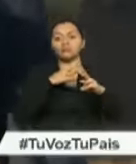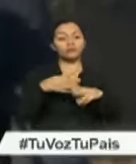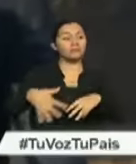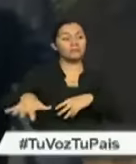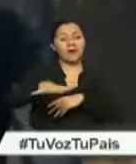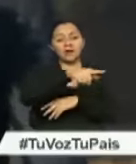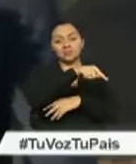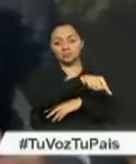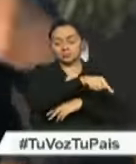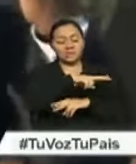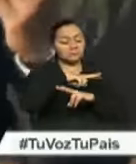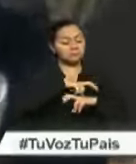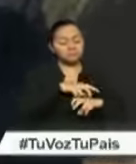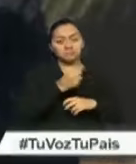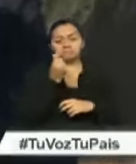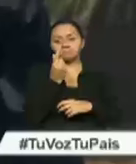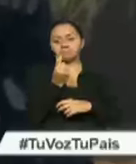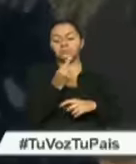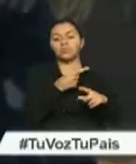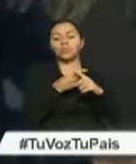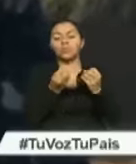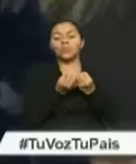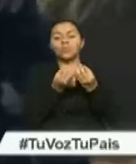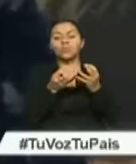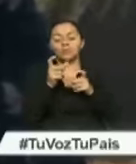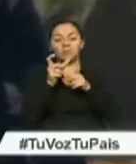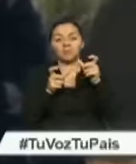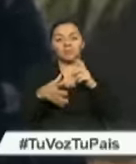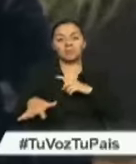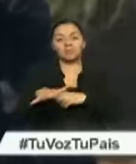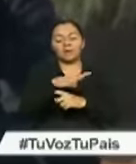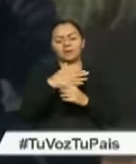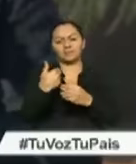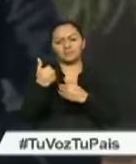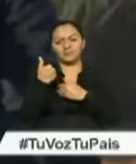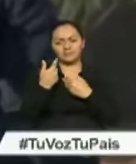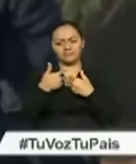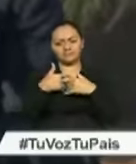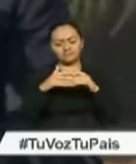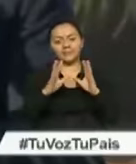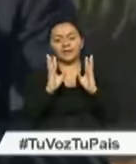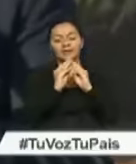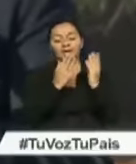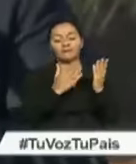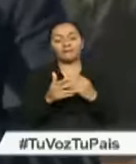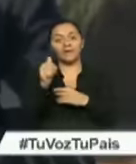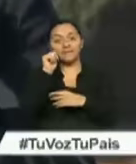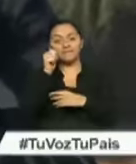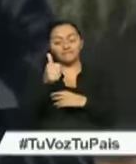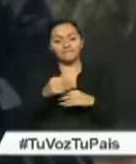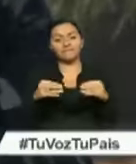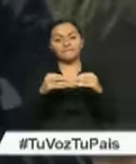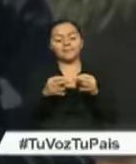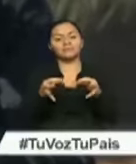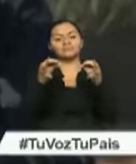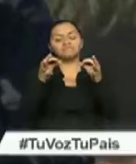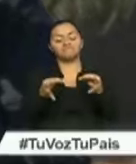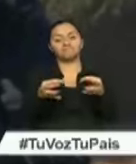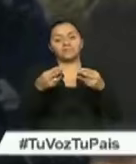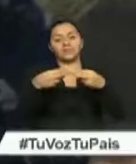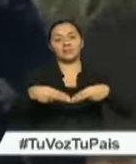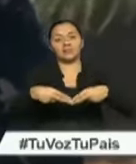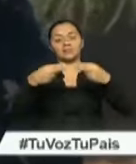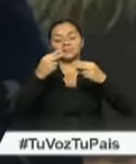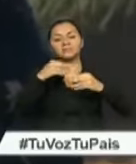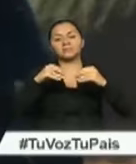se ha investigado. ¿Cuántas riquezas tenemos en nuestros mares? Entonces, el acto de mañana, además de formalizar los límites, también